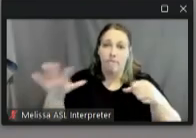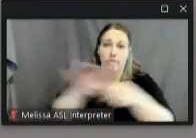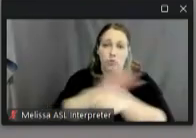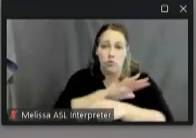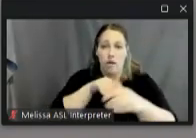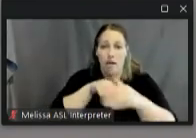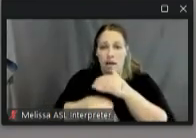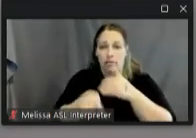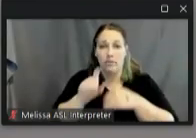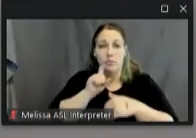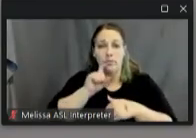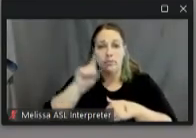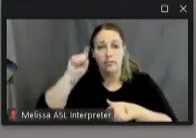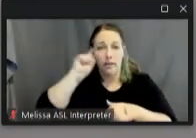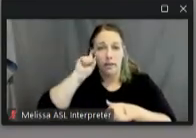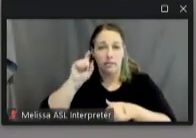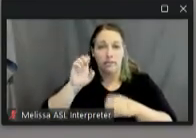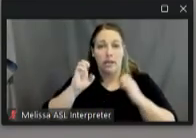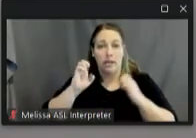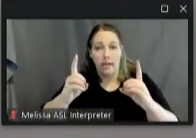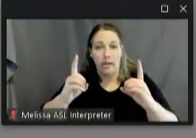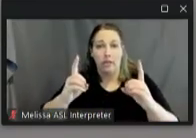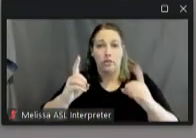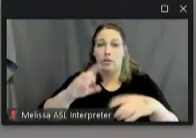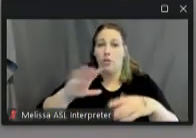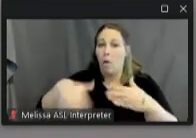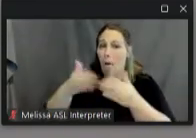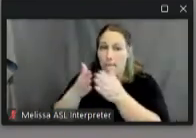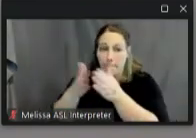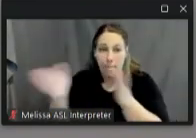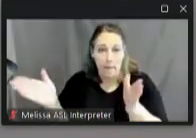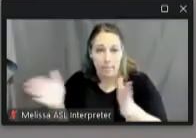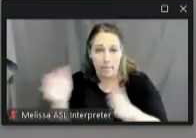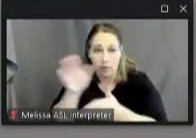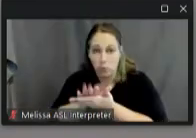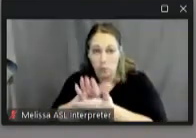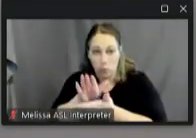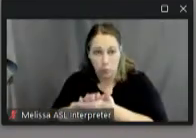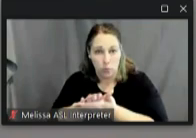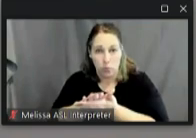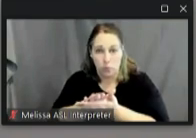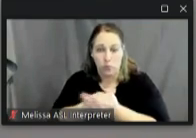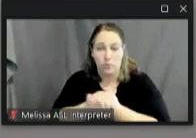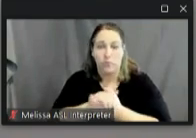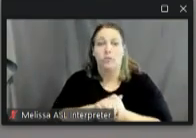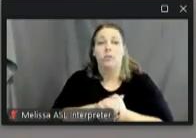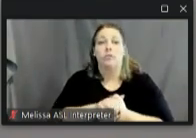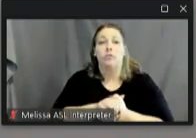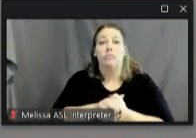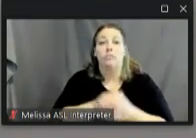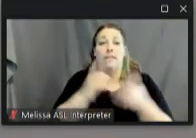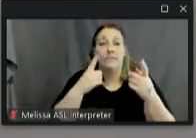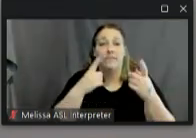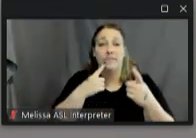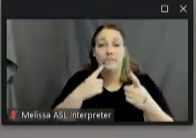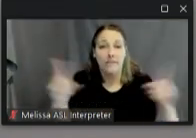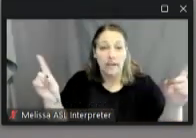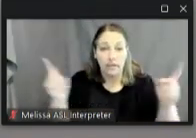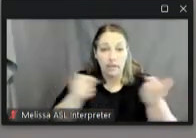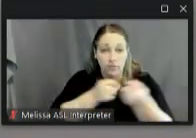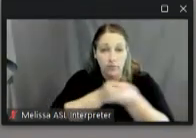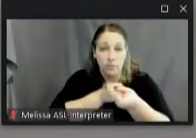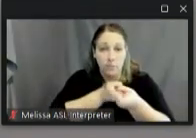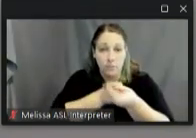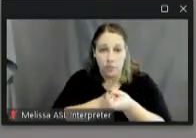que tenga mayor beligerancia el acompañamiento de forma efectiva a todas las víctimas y sobrevivientes de